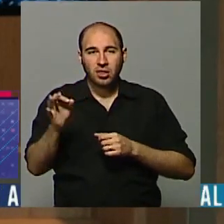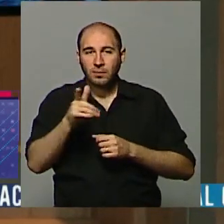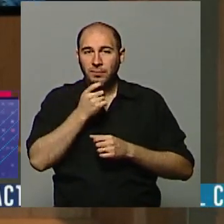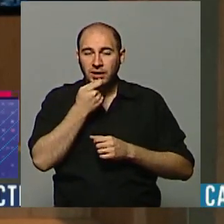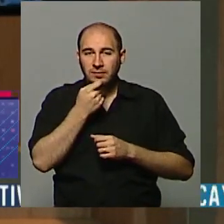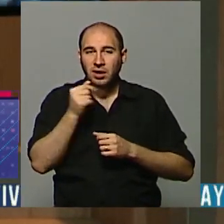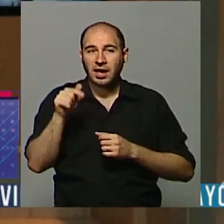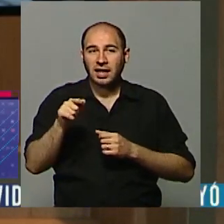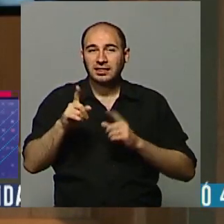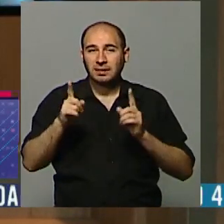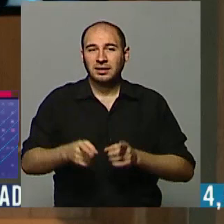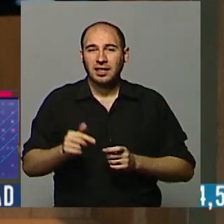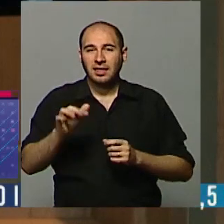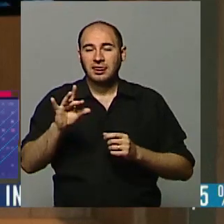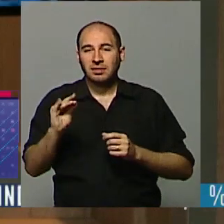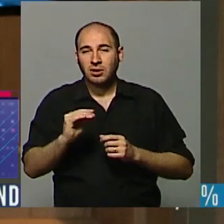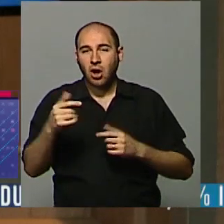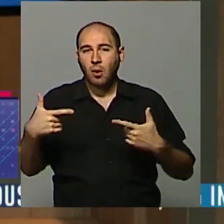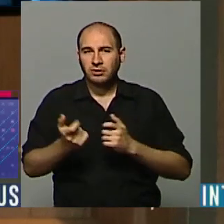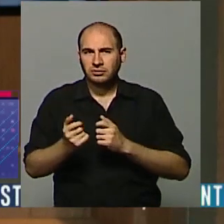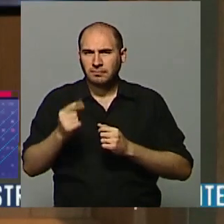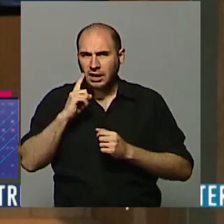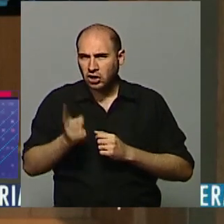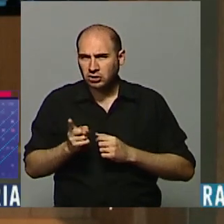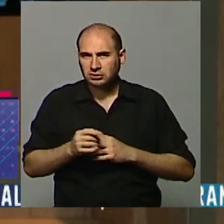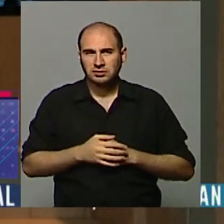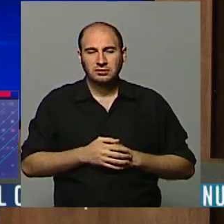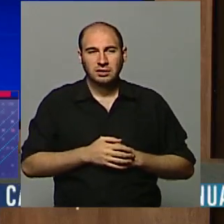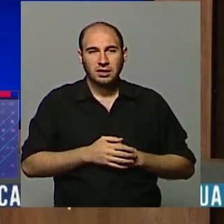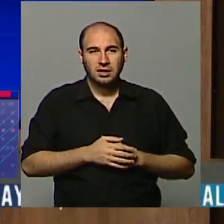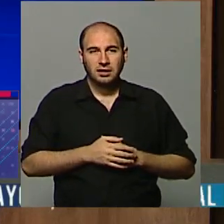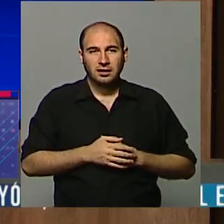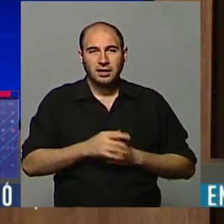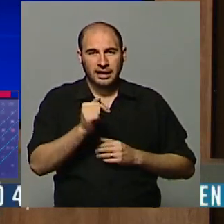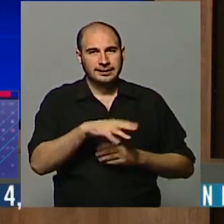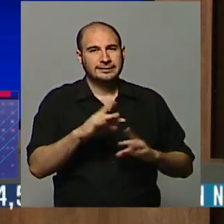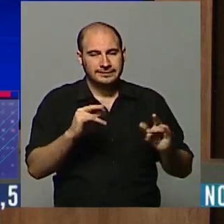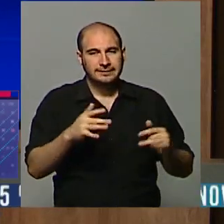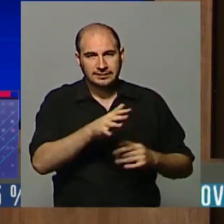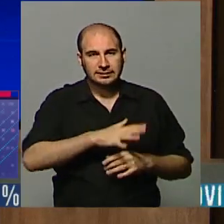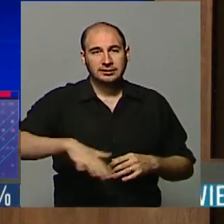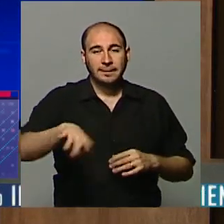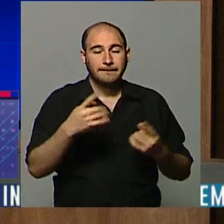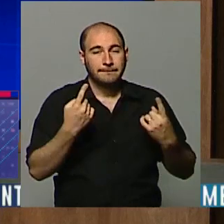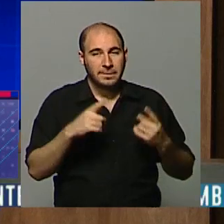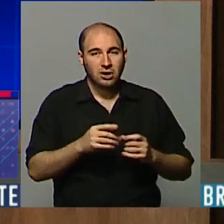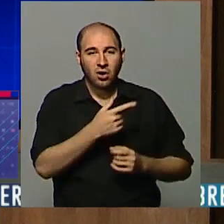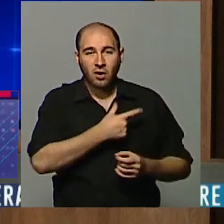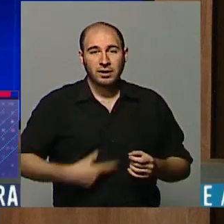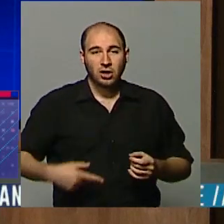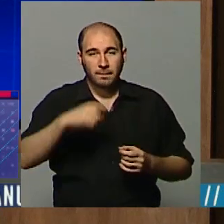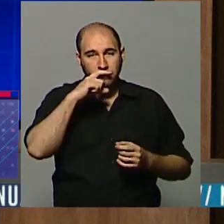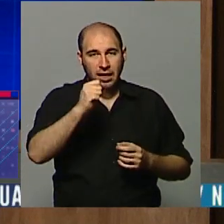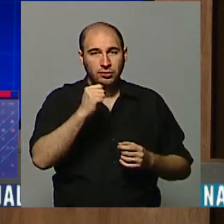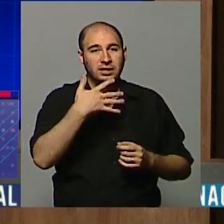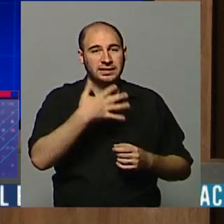ejemplo, y de los legisladores opositores puede estar en riesgo? La situación es compleja. De todos modos, el gobierno de Maduro